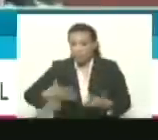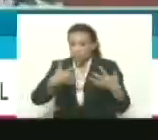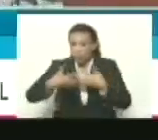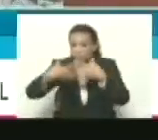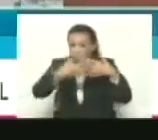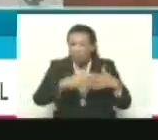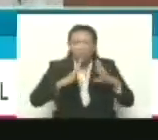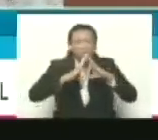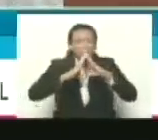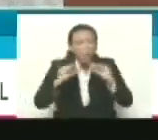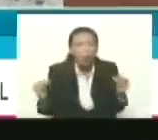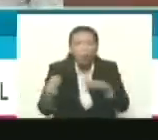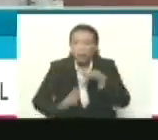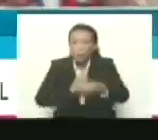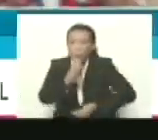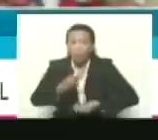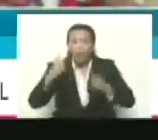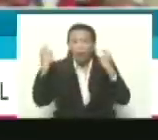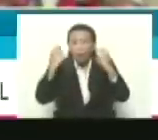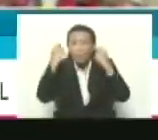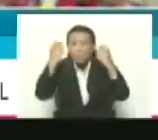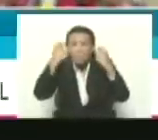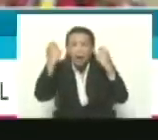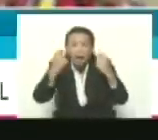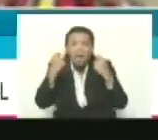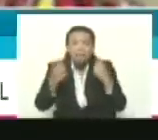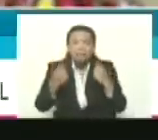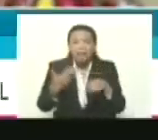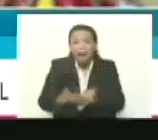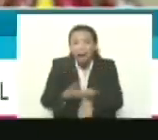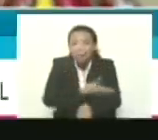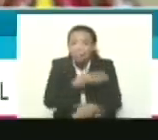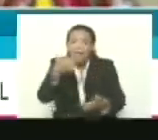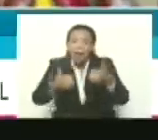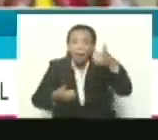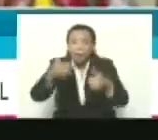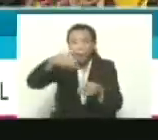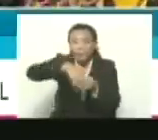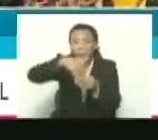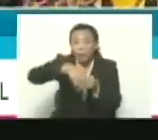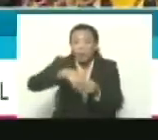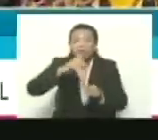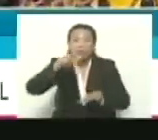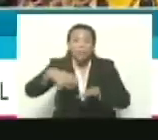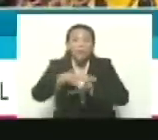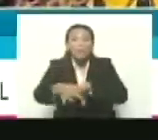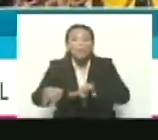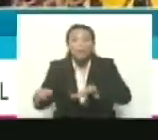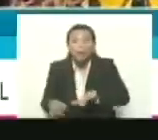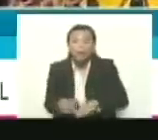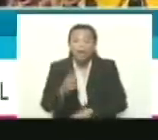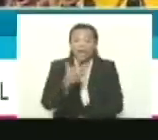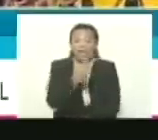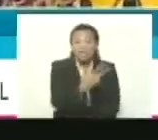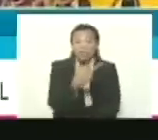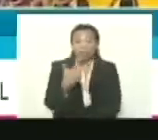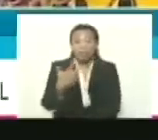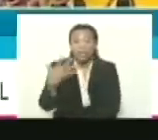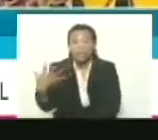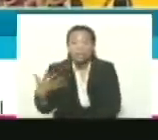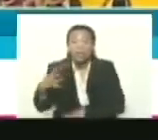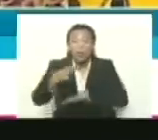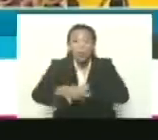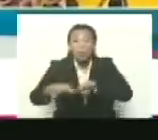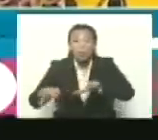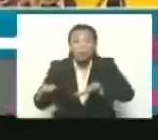De todo, pues, siempre. Y cuando hay campaña electoral, cuando hay campaña municipal, bueno, los 335 municipios están